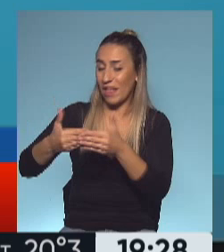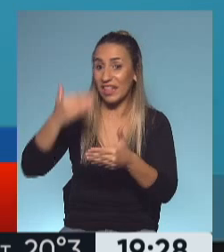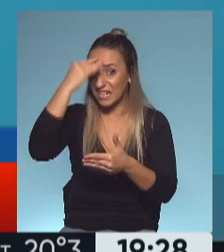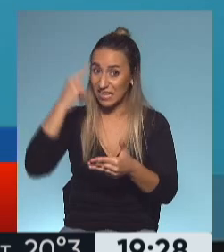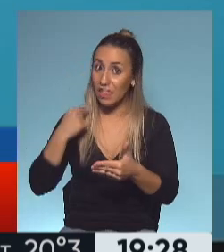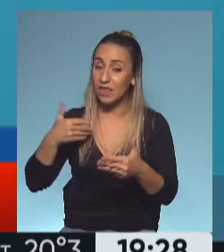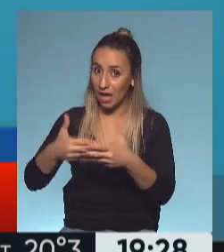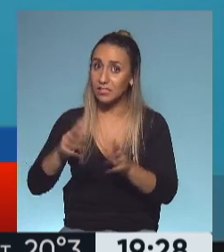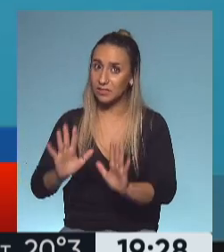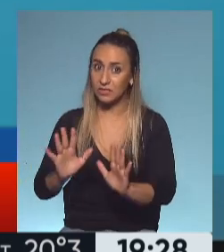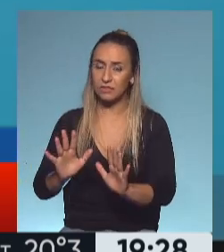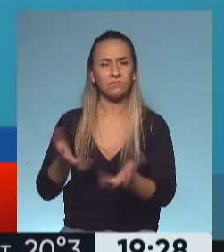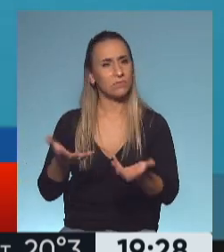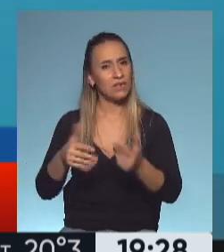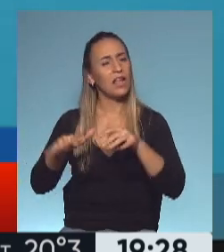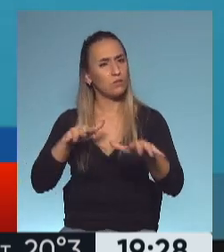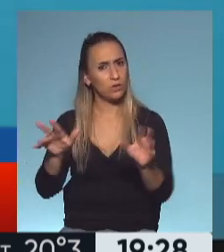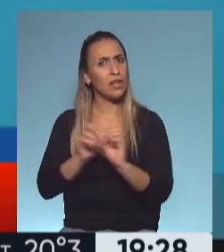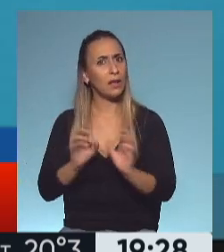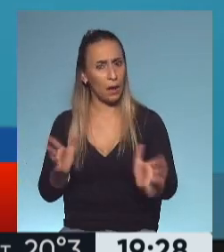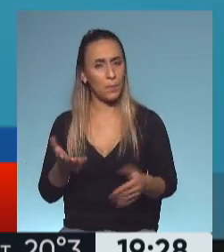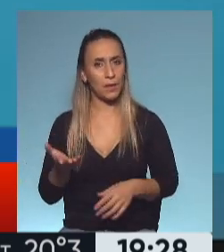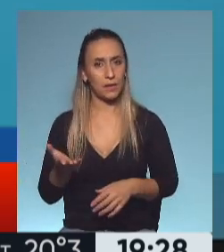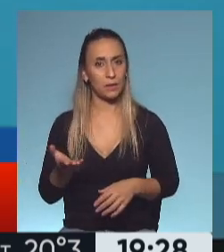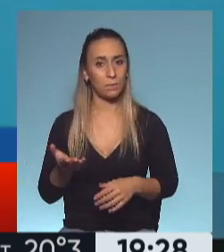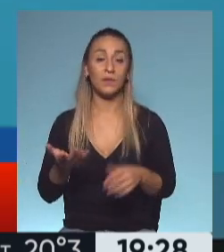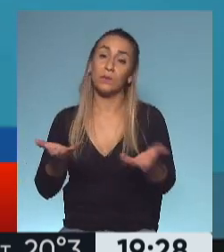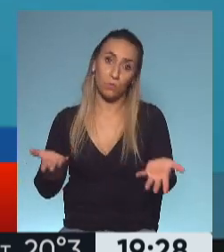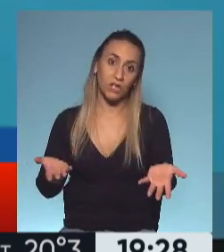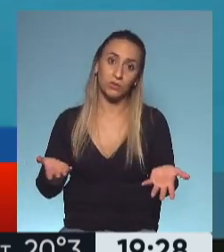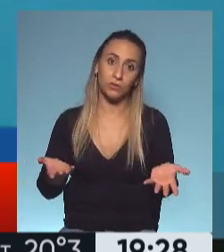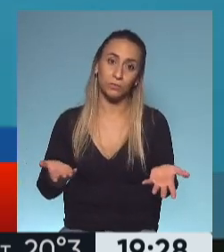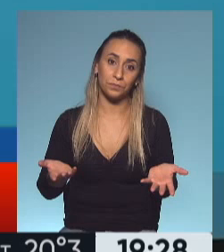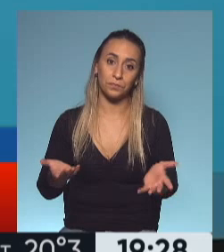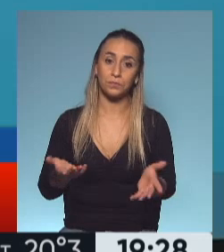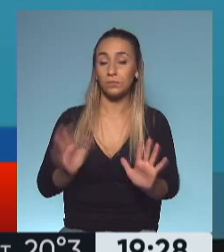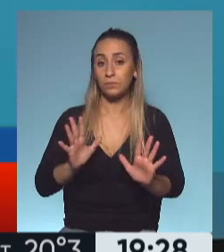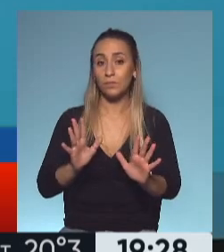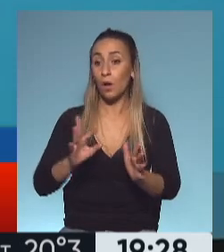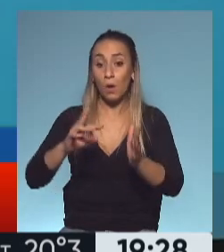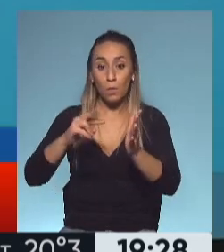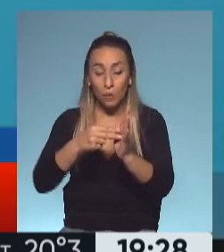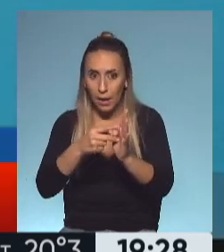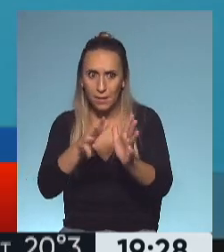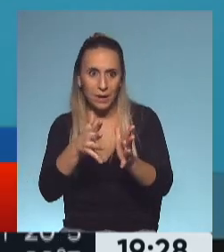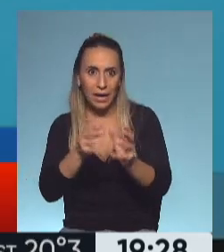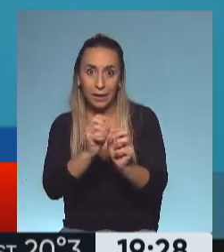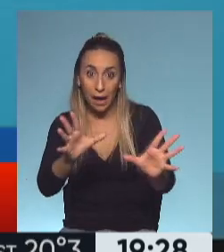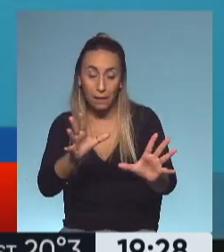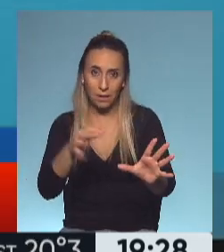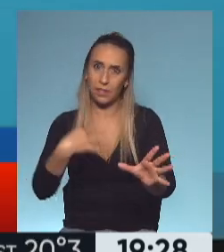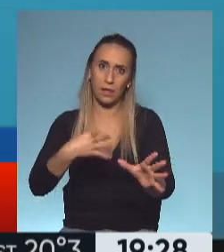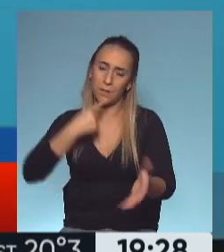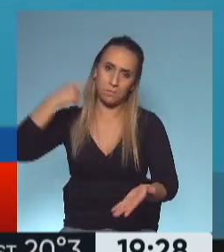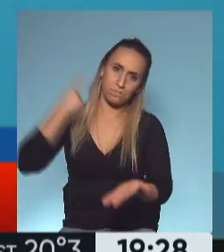días. Es una situación muy grave. Por eso, a problemas graves, soluciones complejas.